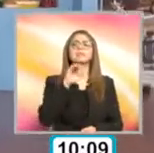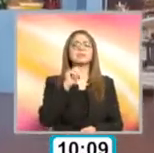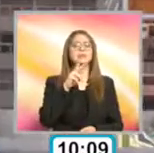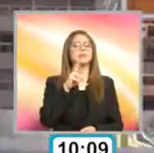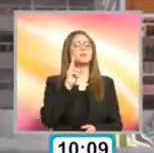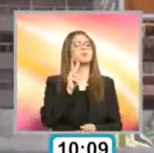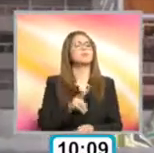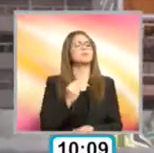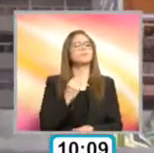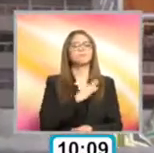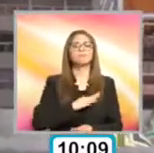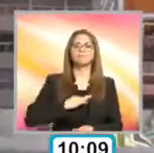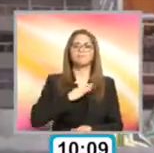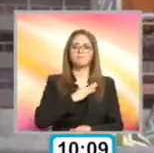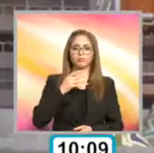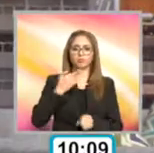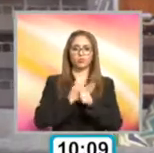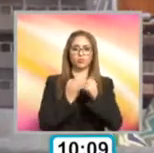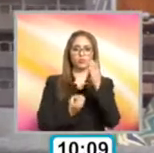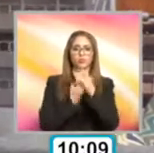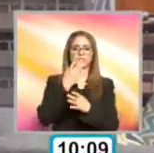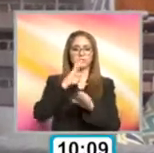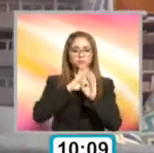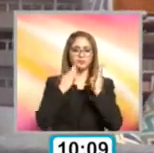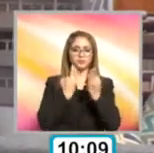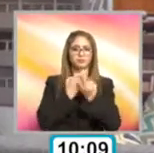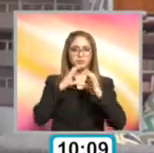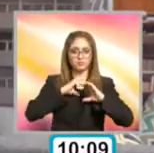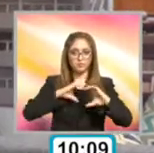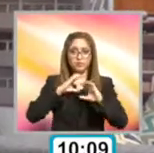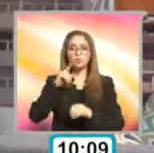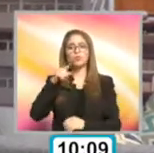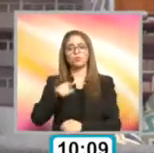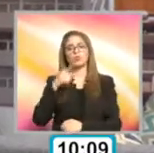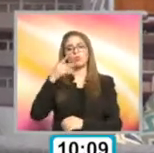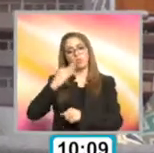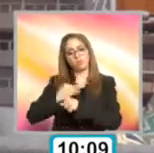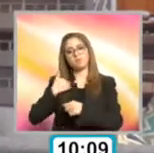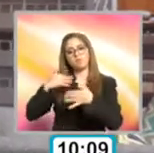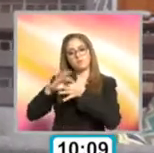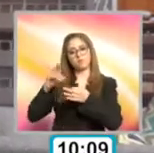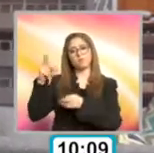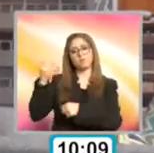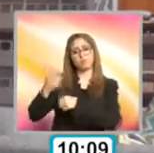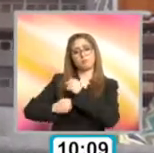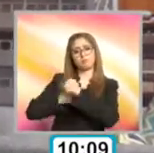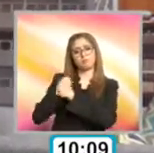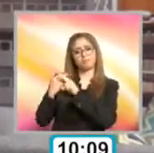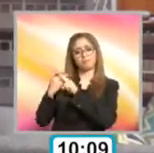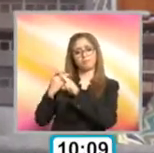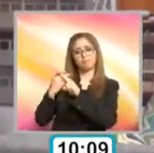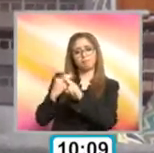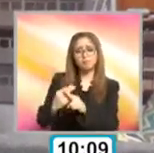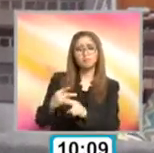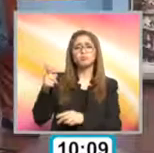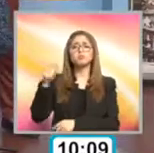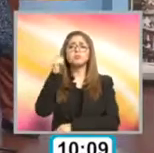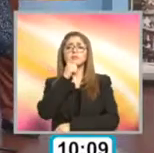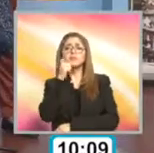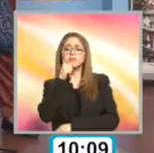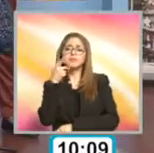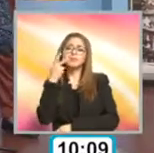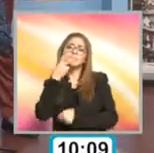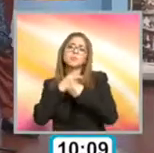por este nuevo concepto, porque hay que mencionarlo, tú tienes años dentro de la música y lo hacías como segundero, o sea, hacías segunda voz